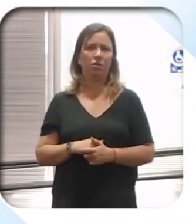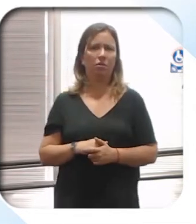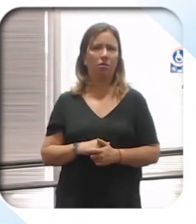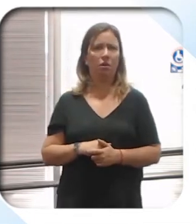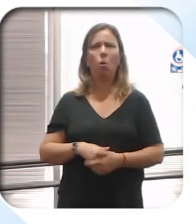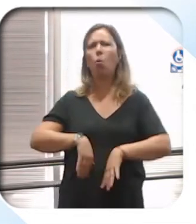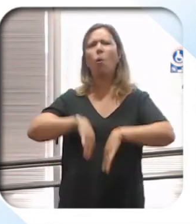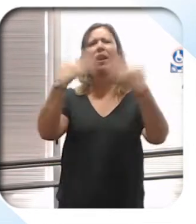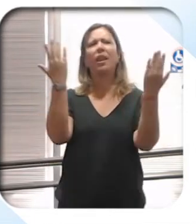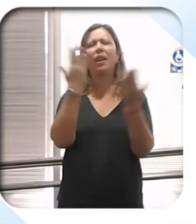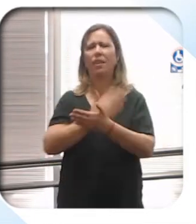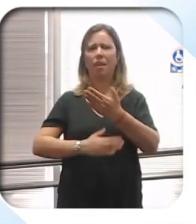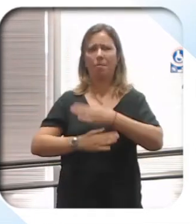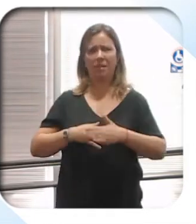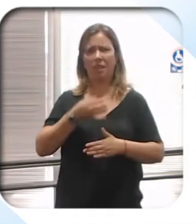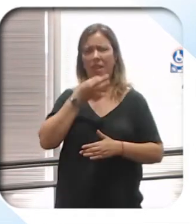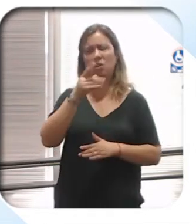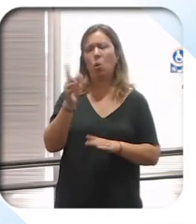cualquier tipo de discapacidad.